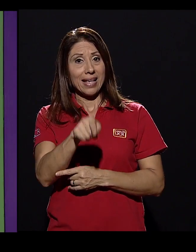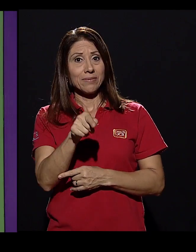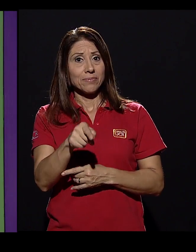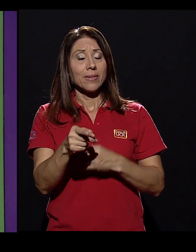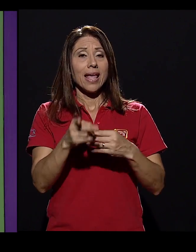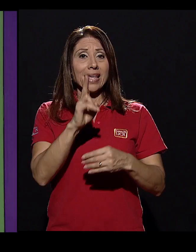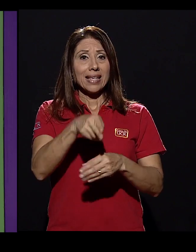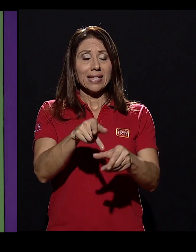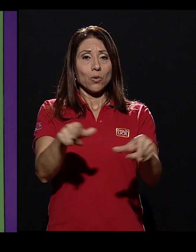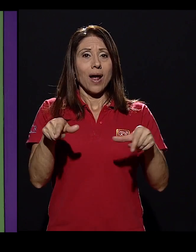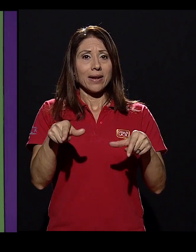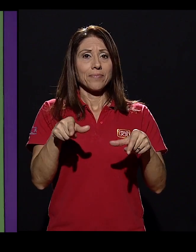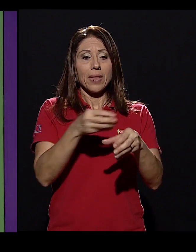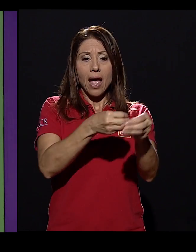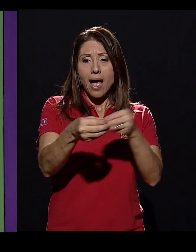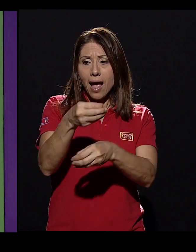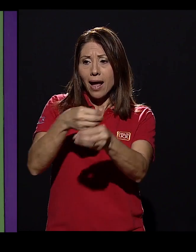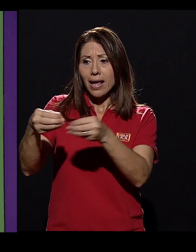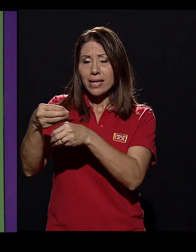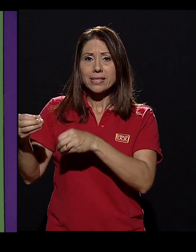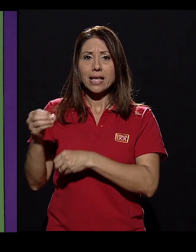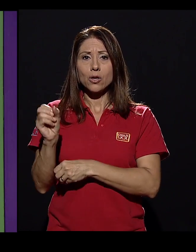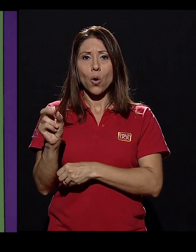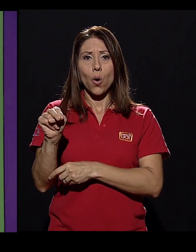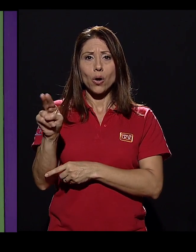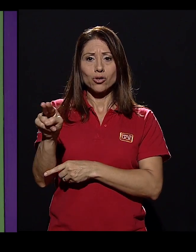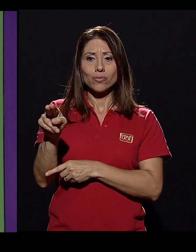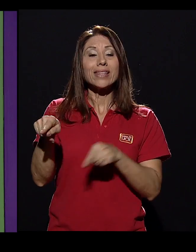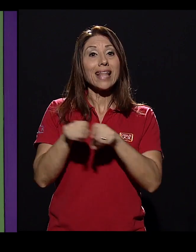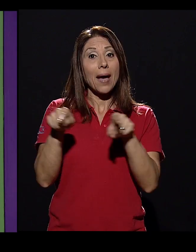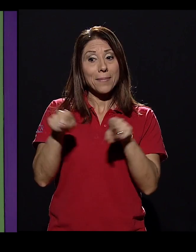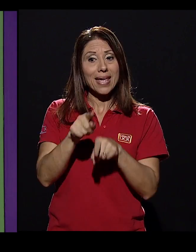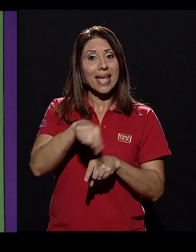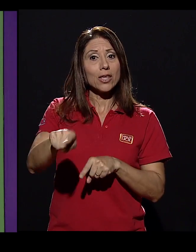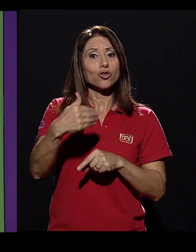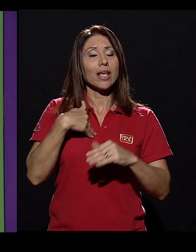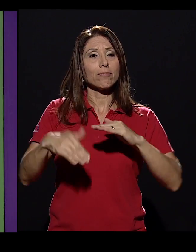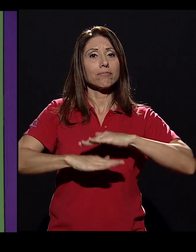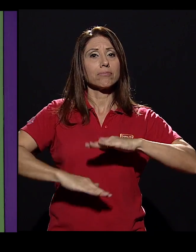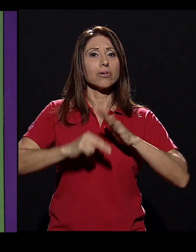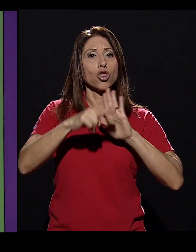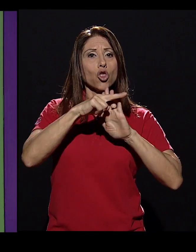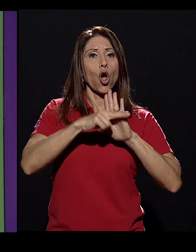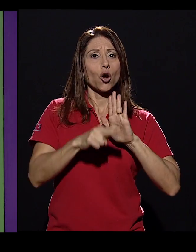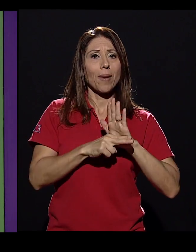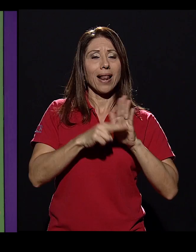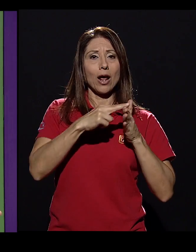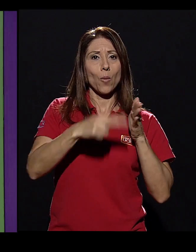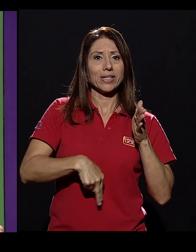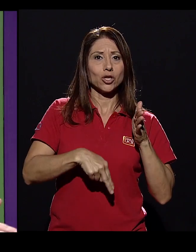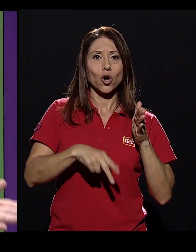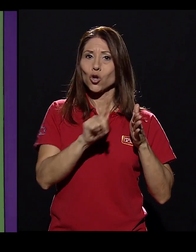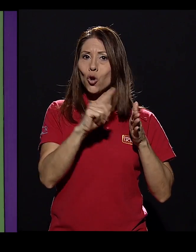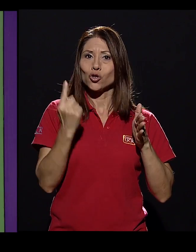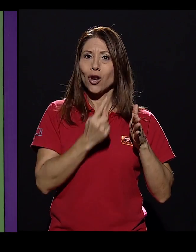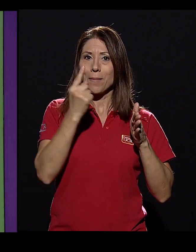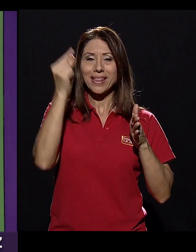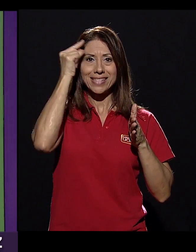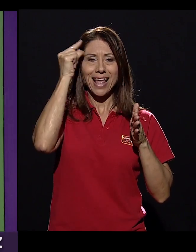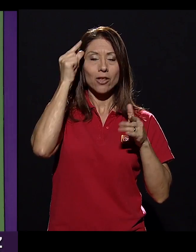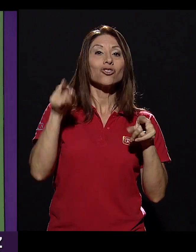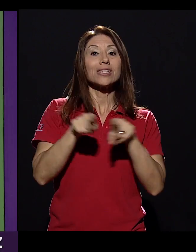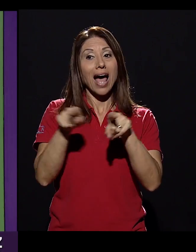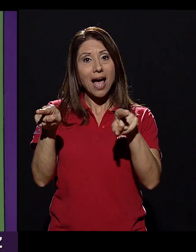ese lugar, las agencias de Naciones Unidas, que también tienen como norma esta convención, porque la convención no es solo a los estados, es a la sociedad